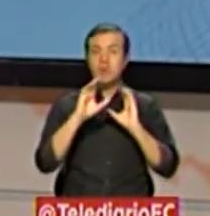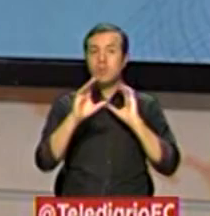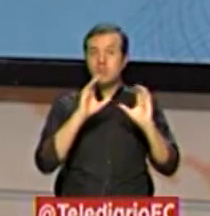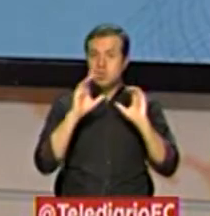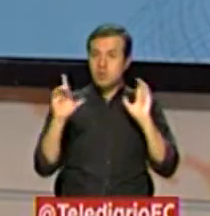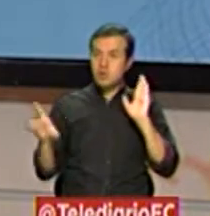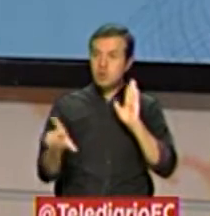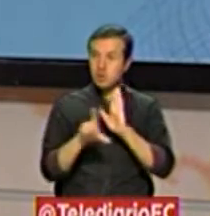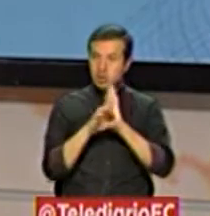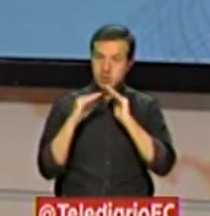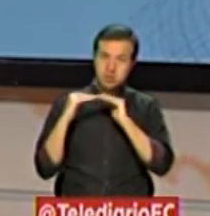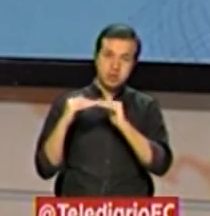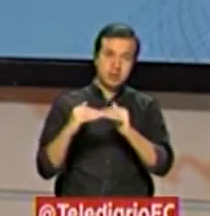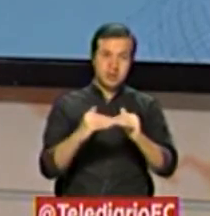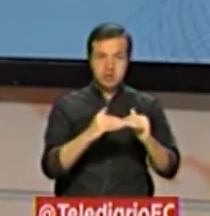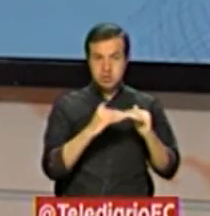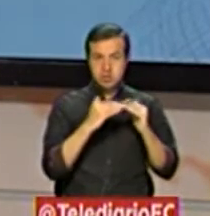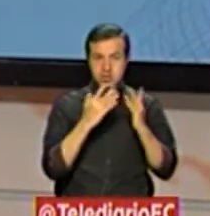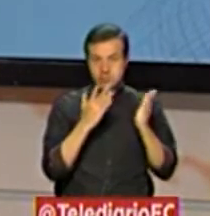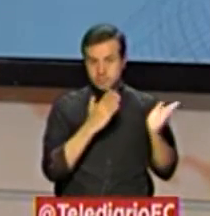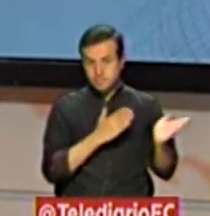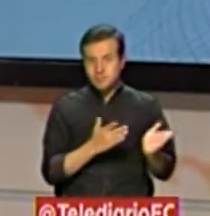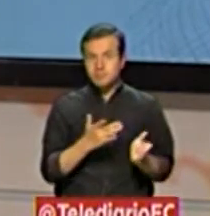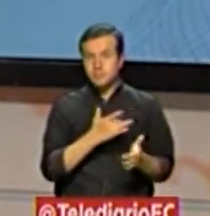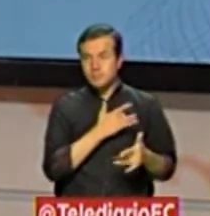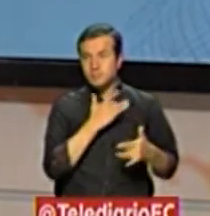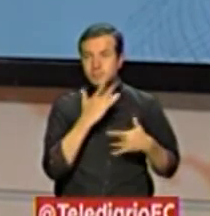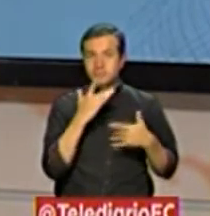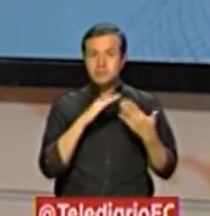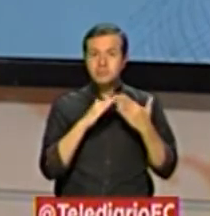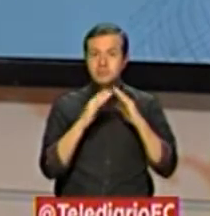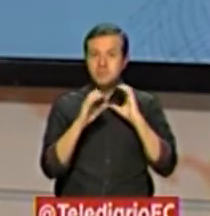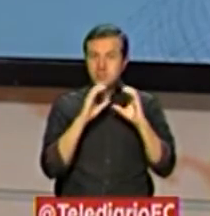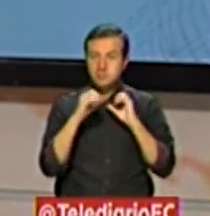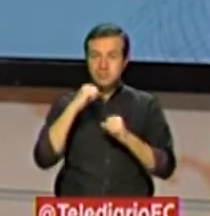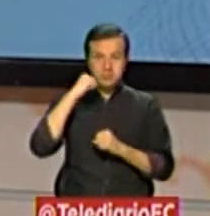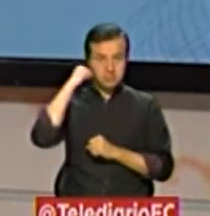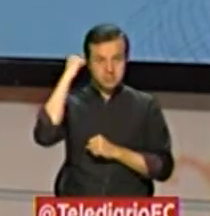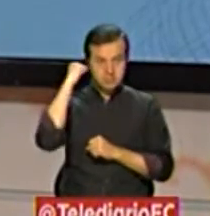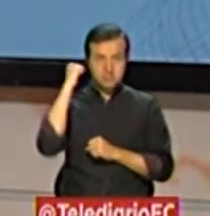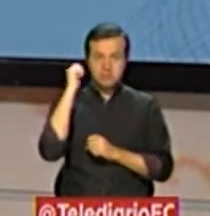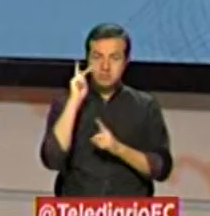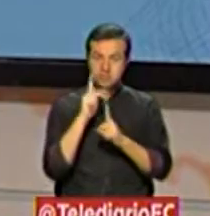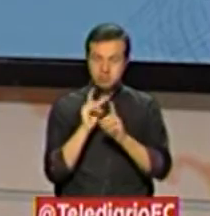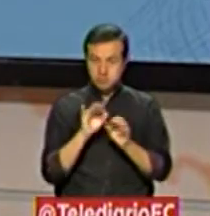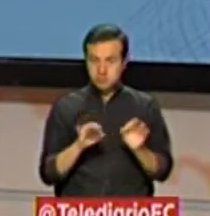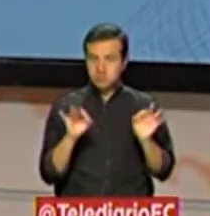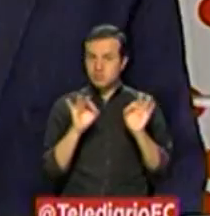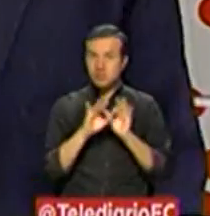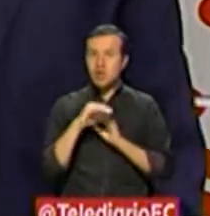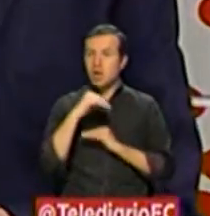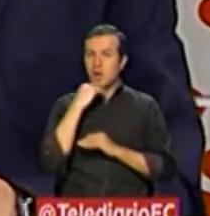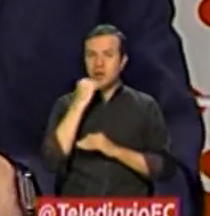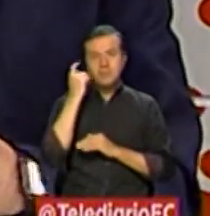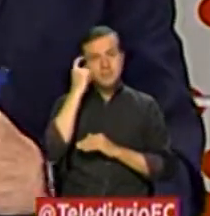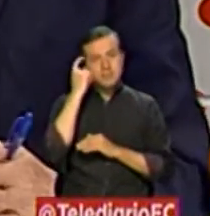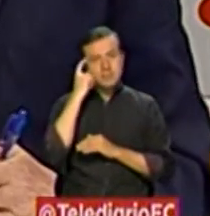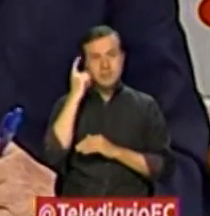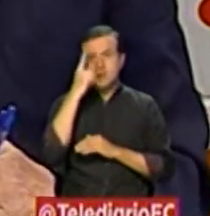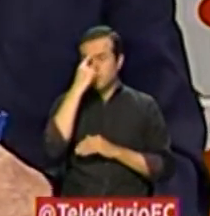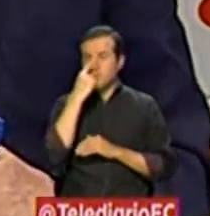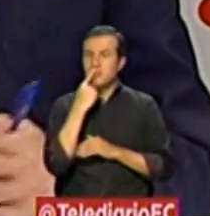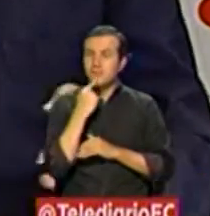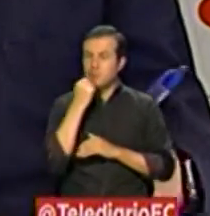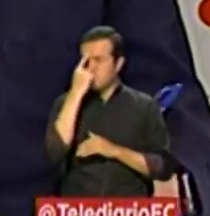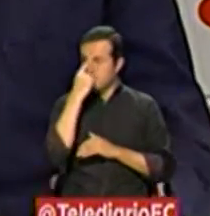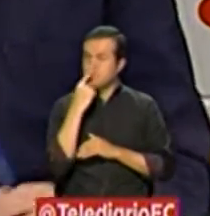una ley democrática que permita sentir a la comunicación como un derecho. Eso me parece. ¿Hay alguna coincidencia respecto del perfil